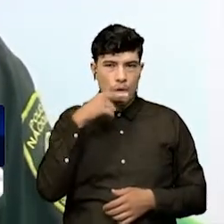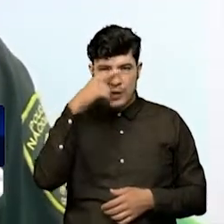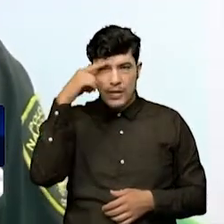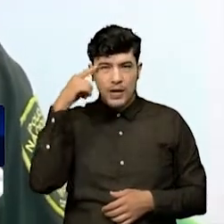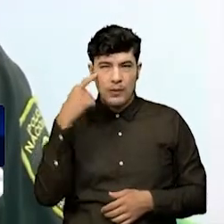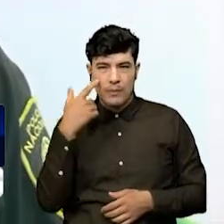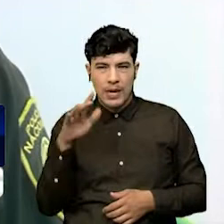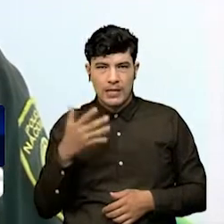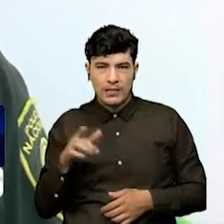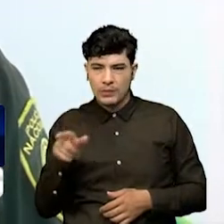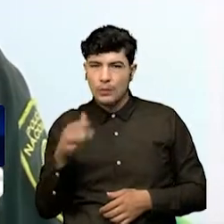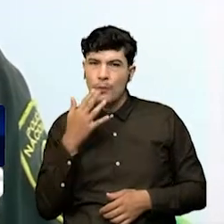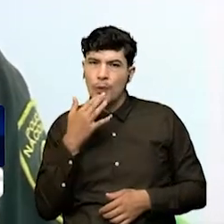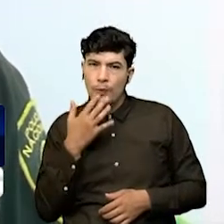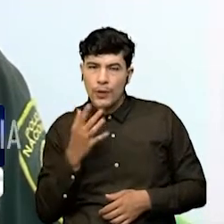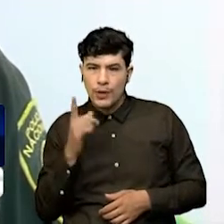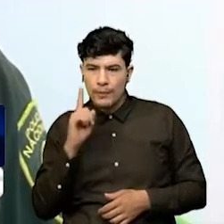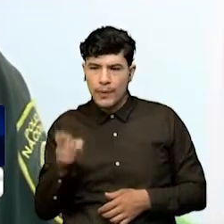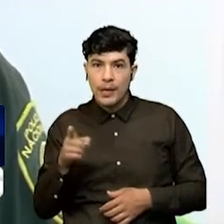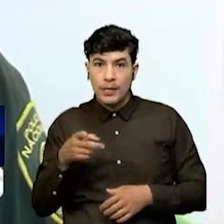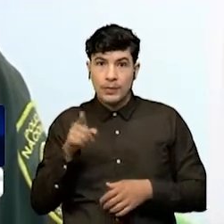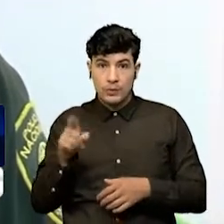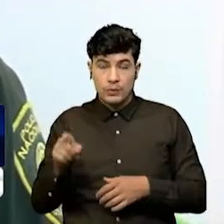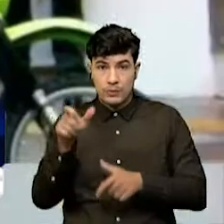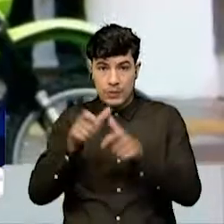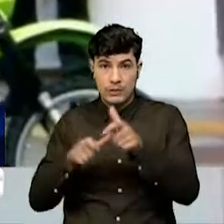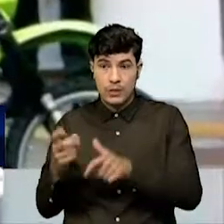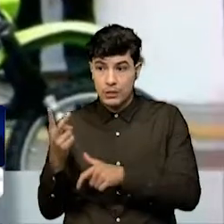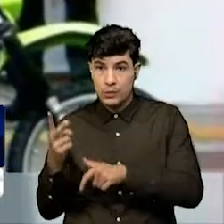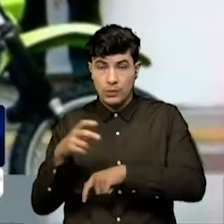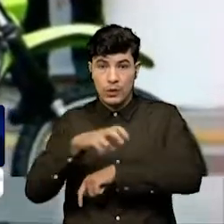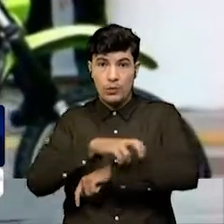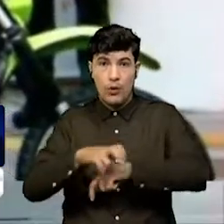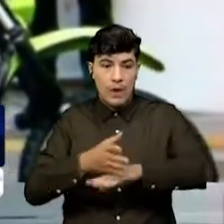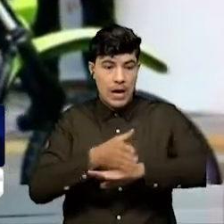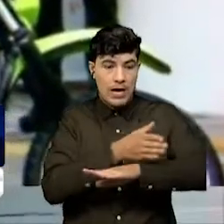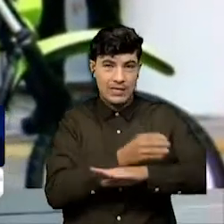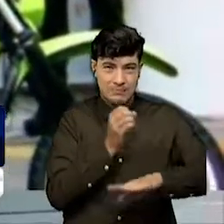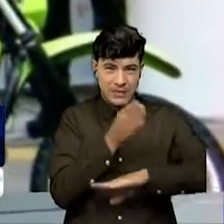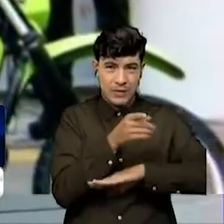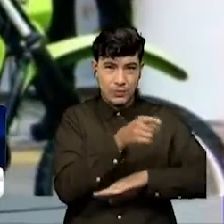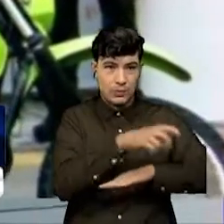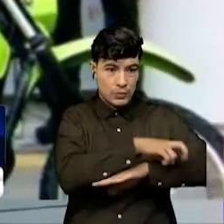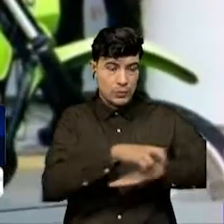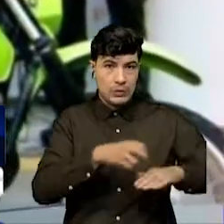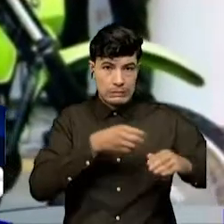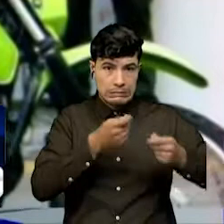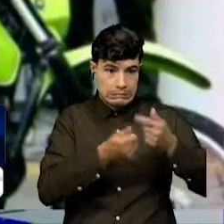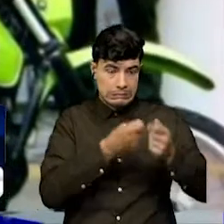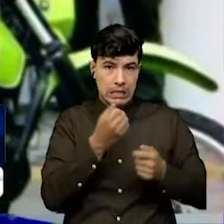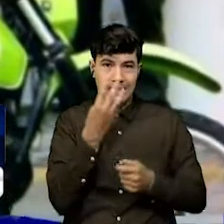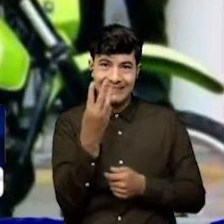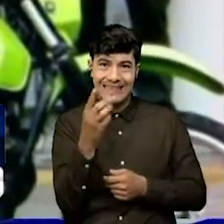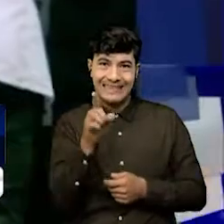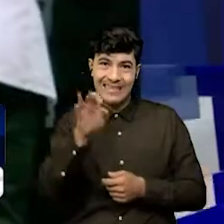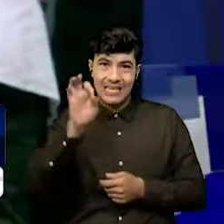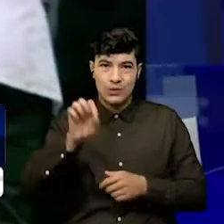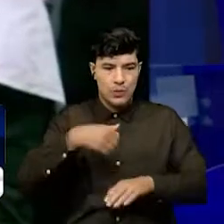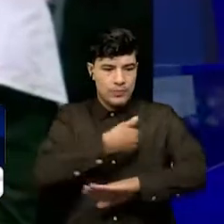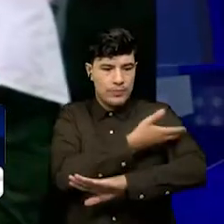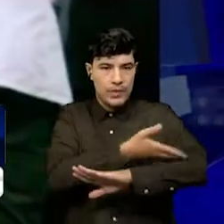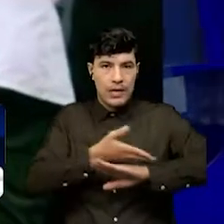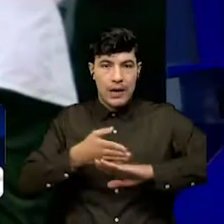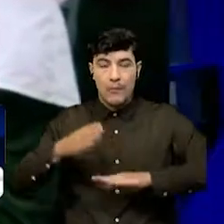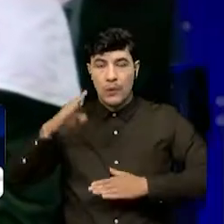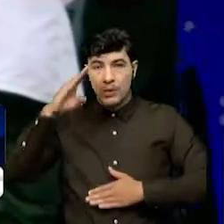colores. Teniendo en cuenta pues el hurto que se presenta a este establecimiento comercial, la Policía Nacional, entre los actos urgentes, hace las